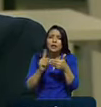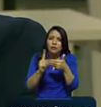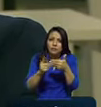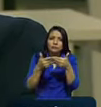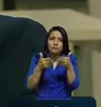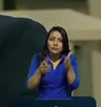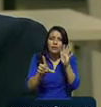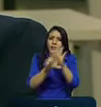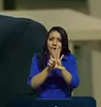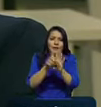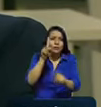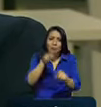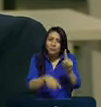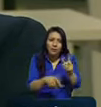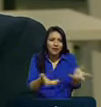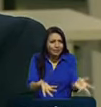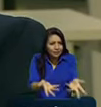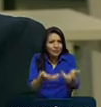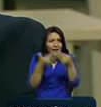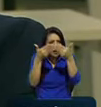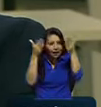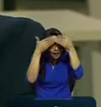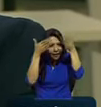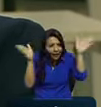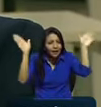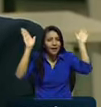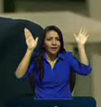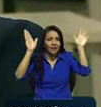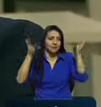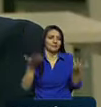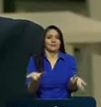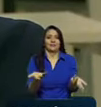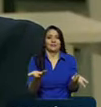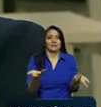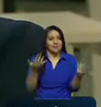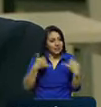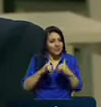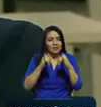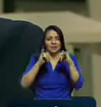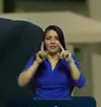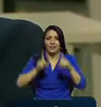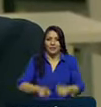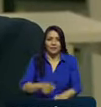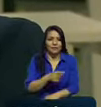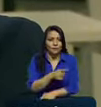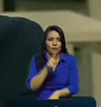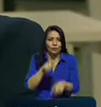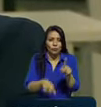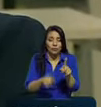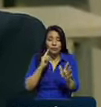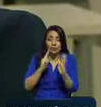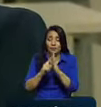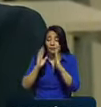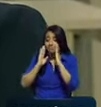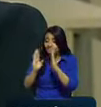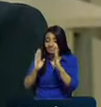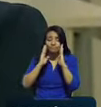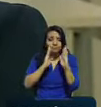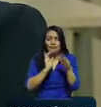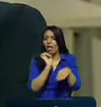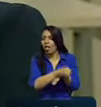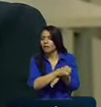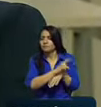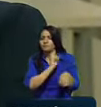demostradas que no son viables, si es que no tienen la participación, la capacidad de escuchar al otro, la capacidad